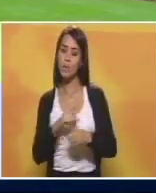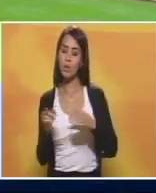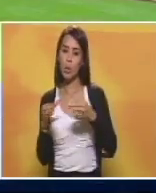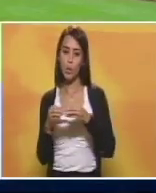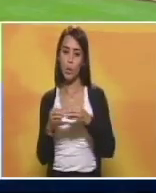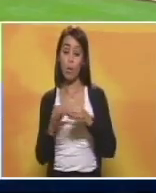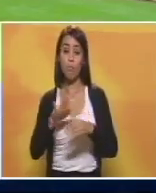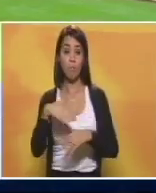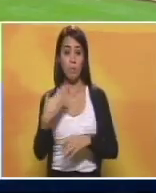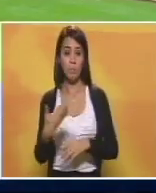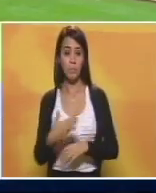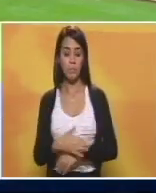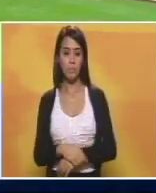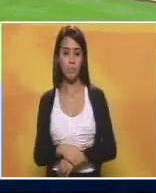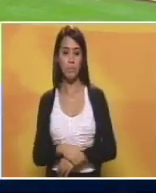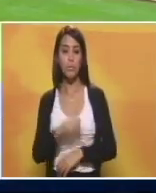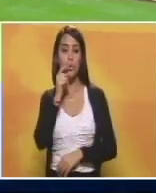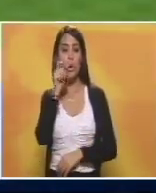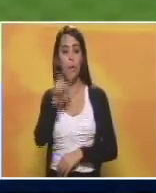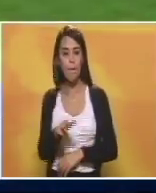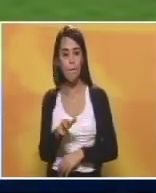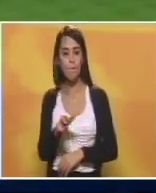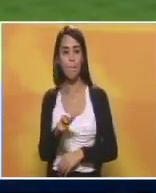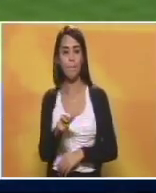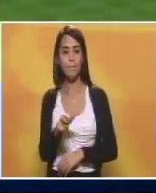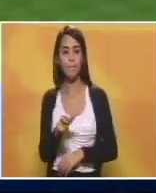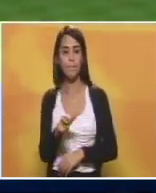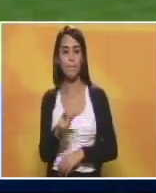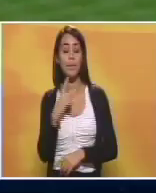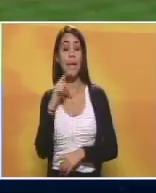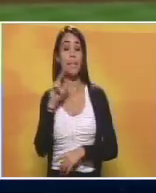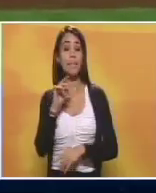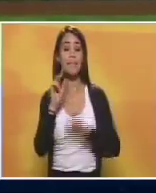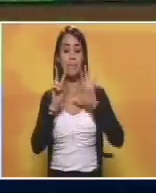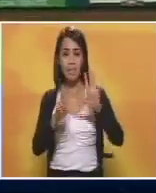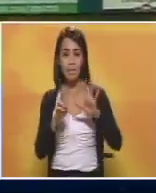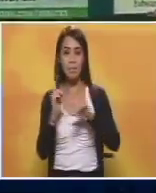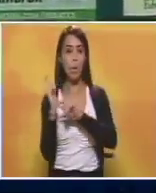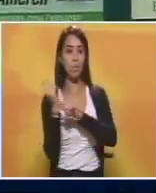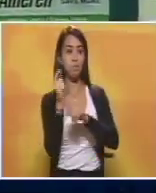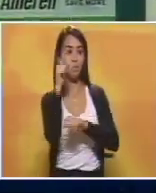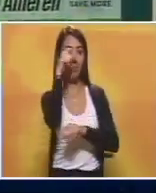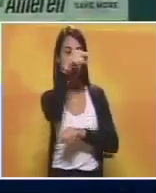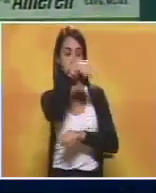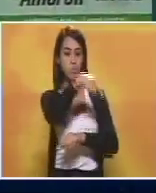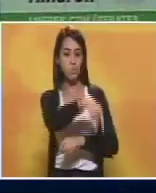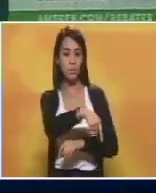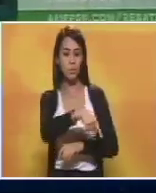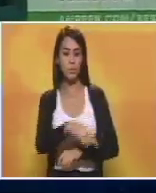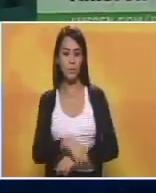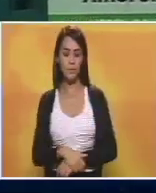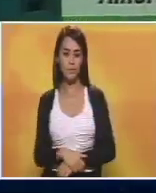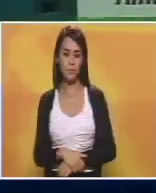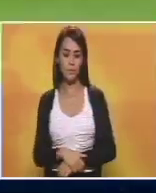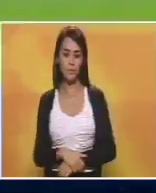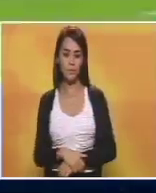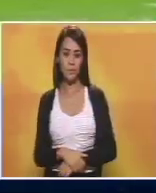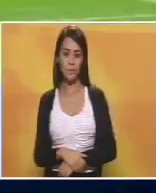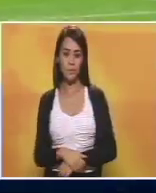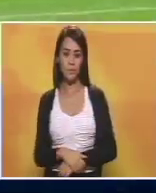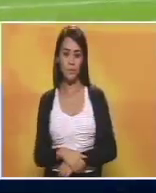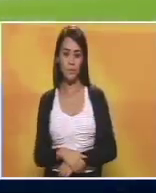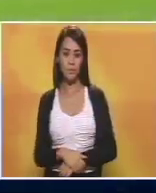más tarde salvador pérez conectó su séptimo cuadrangular de la zafra por el jardín izquierdo y amplió la ventaja en la pizarra